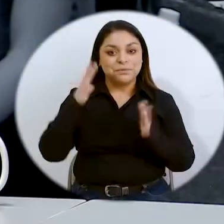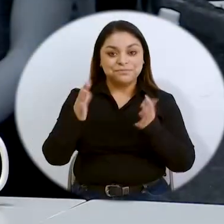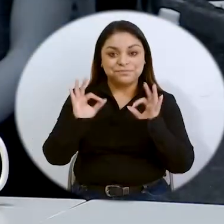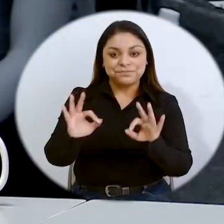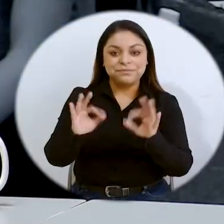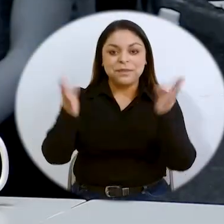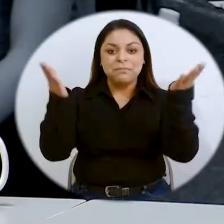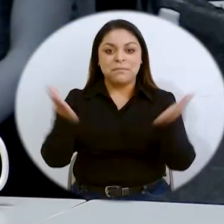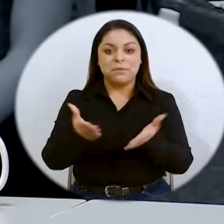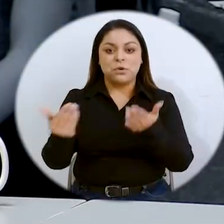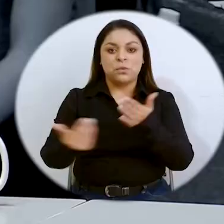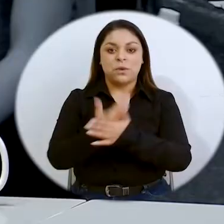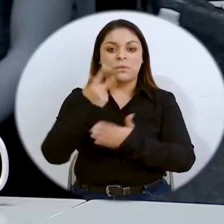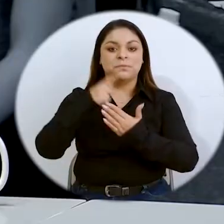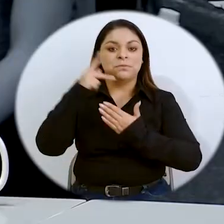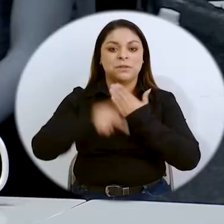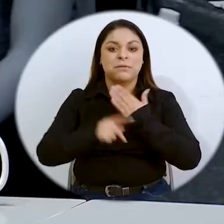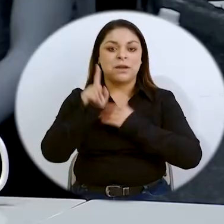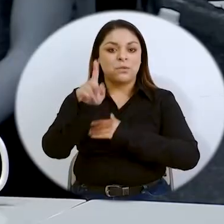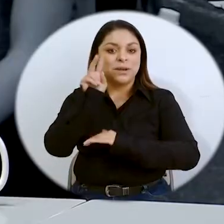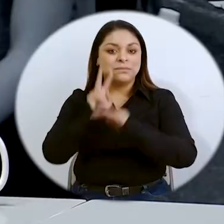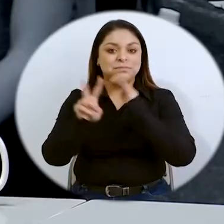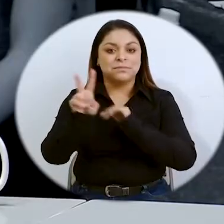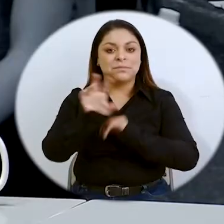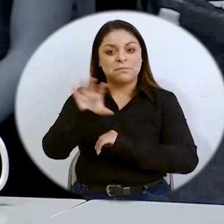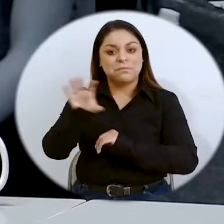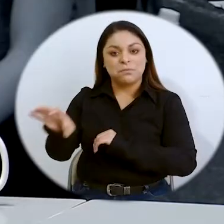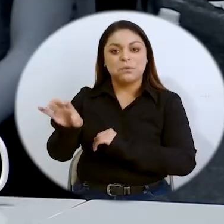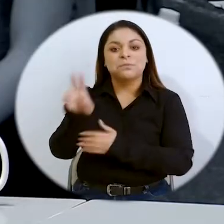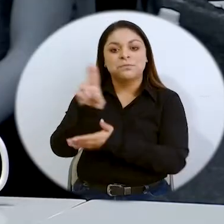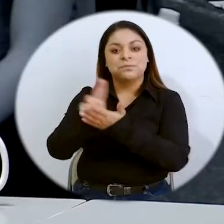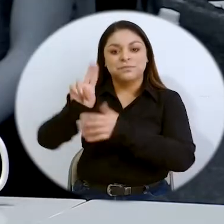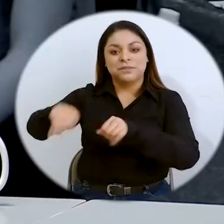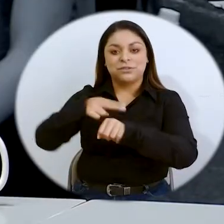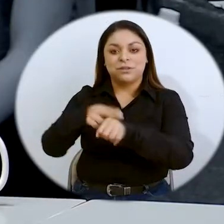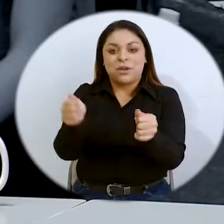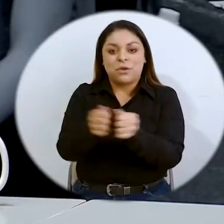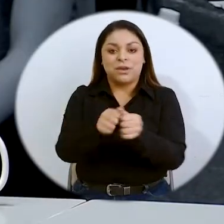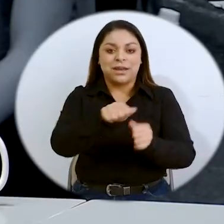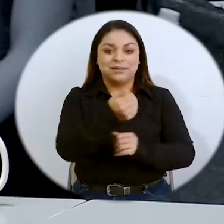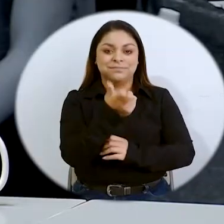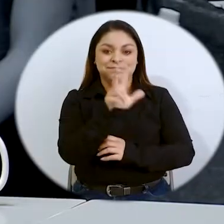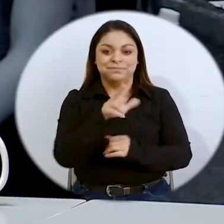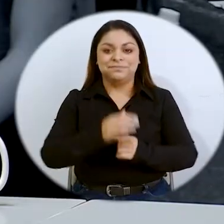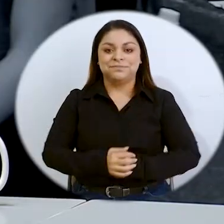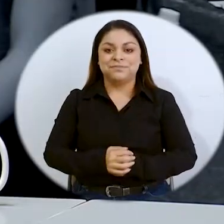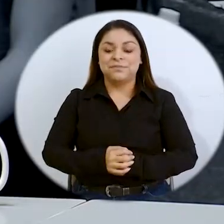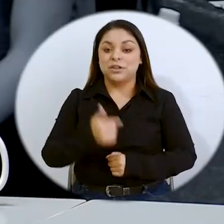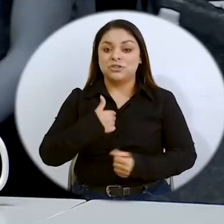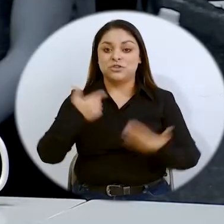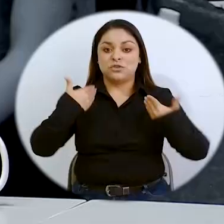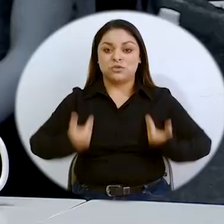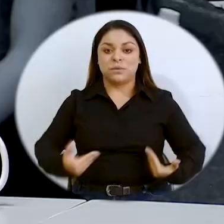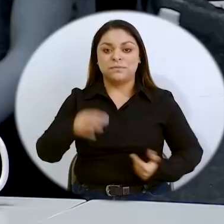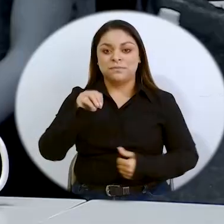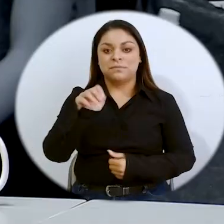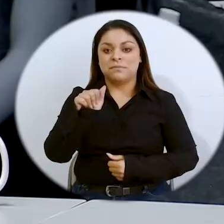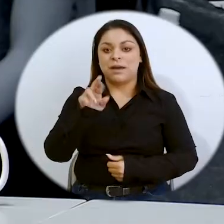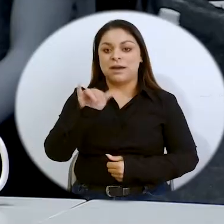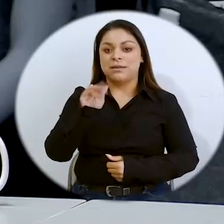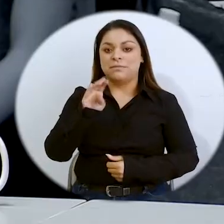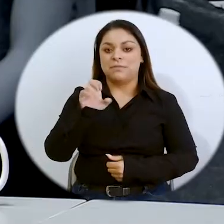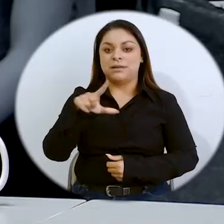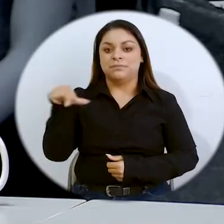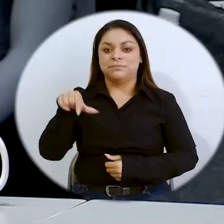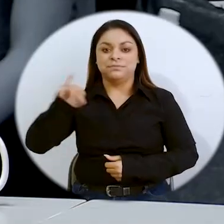tal? Bienvenidos a una edición más de Una Mirada, al programa de la Universidad Nacional y de CINAR S.A. Soy Maribel Quiroz Jara y en